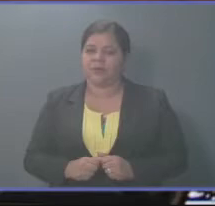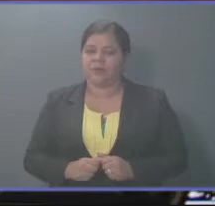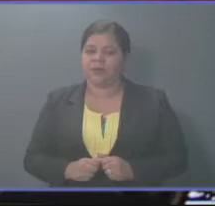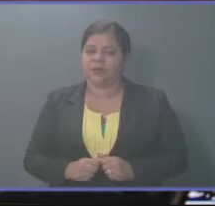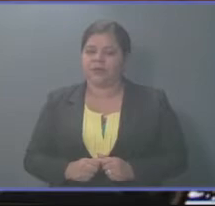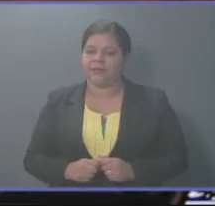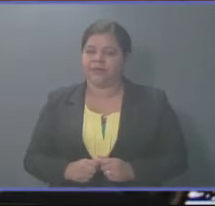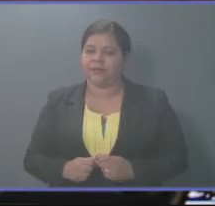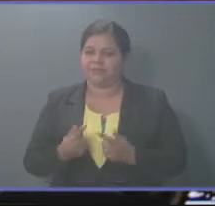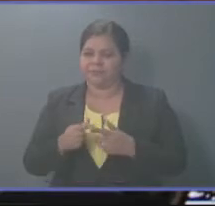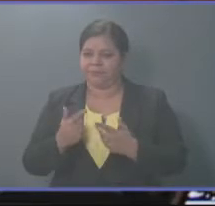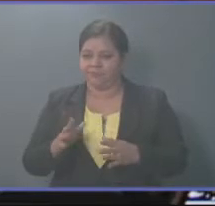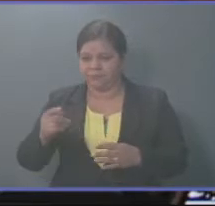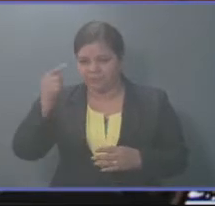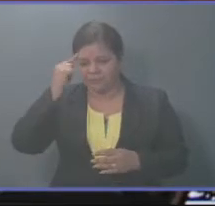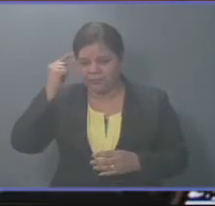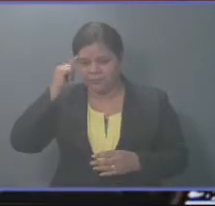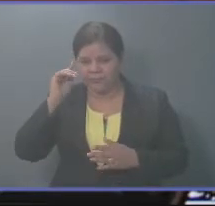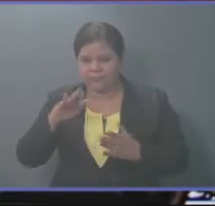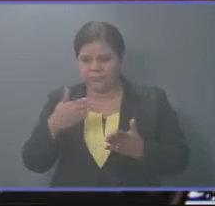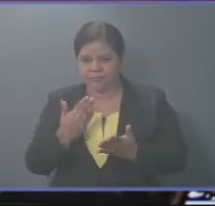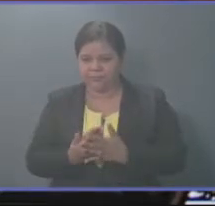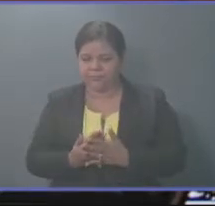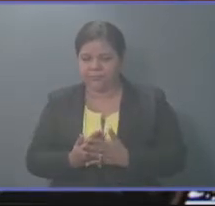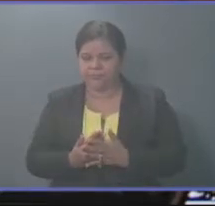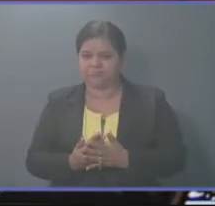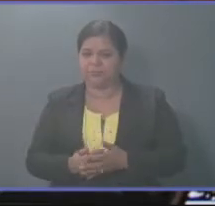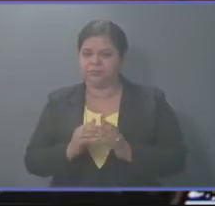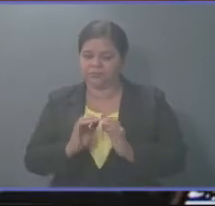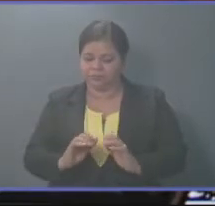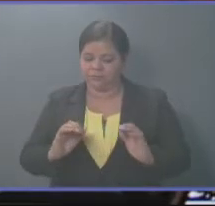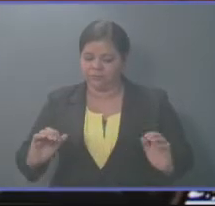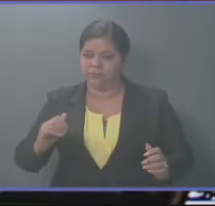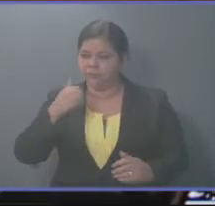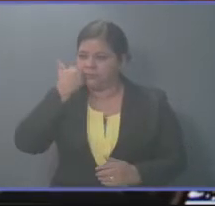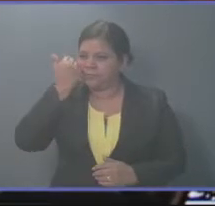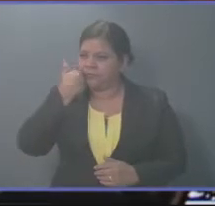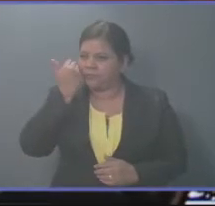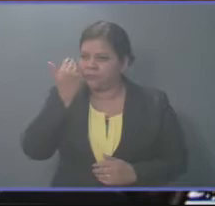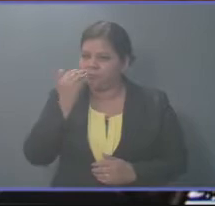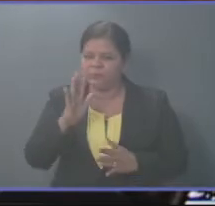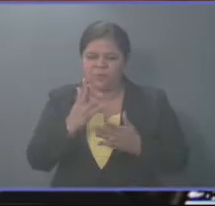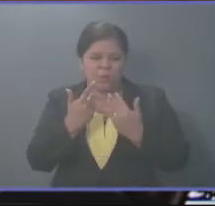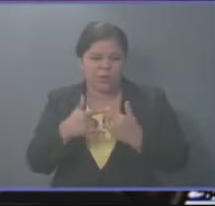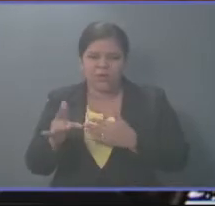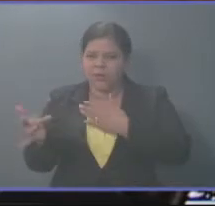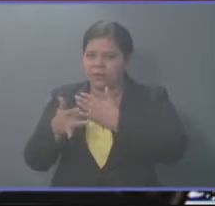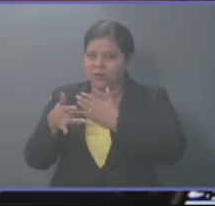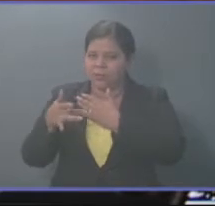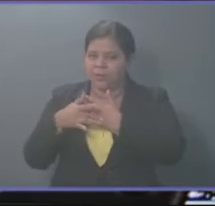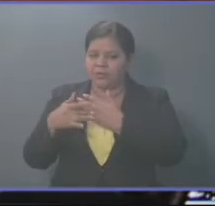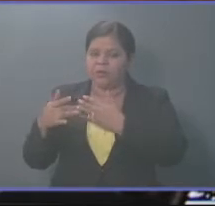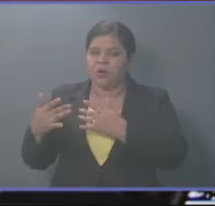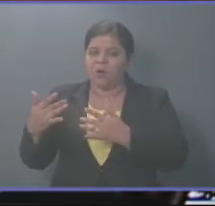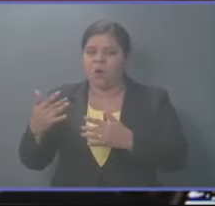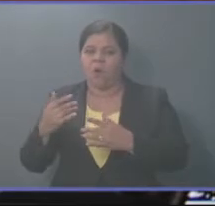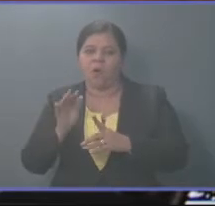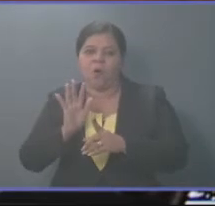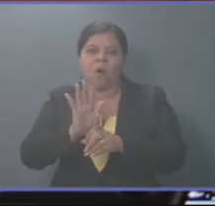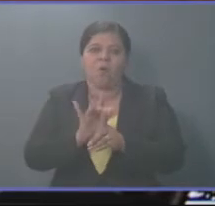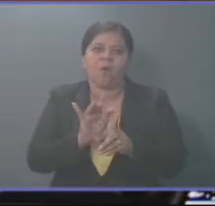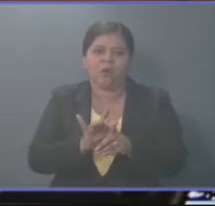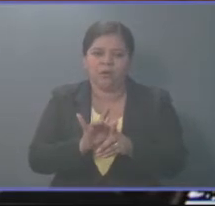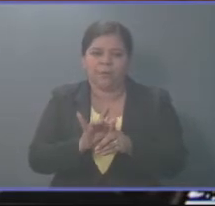que la condición de vulnerabilidad de las niñas, niños y adolescentes, cualquier tocamiento o contacto corporal con